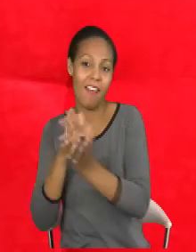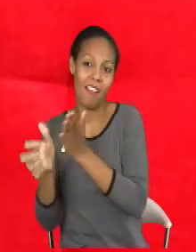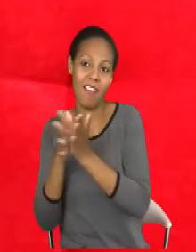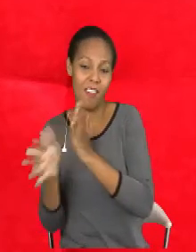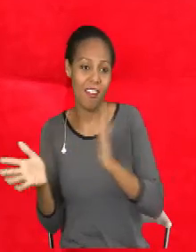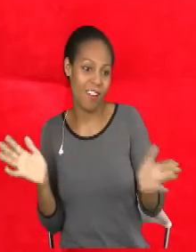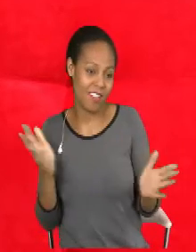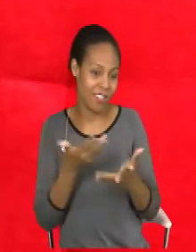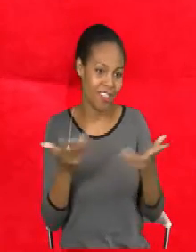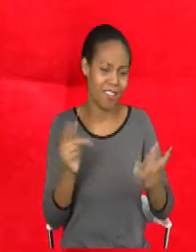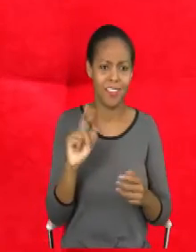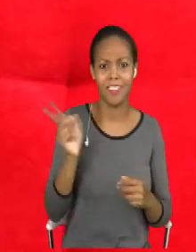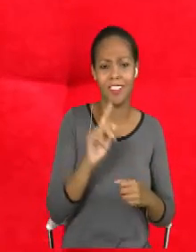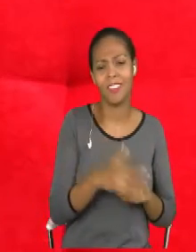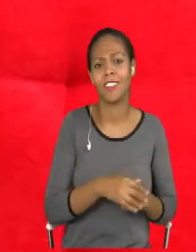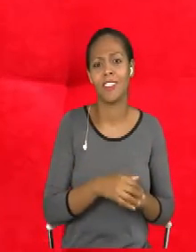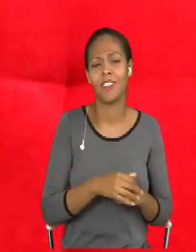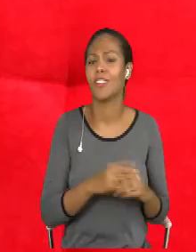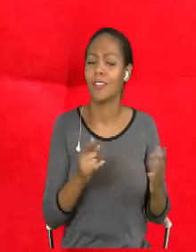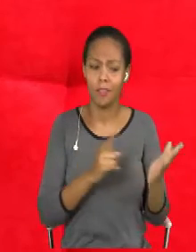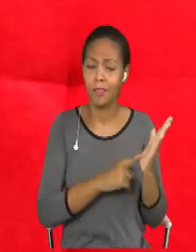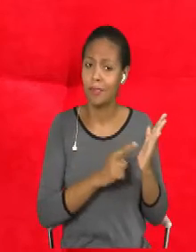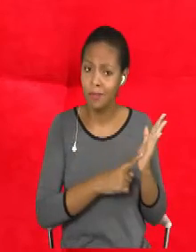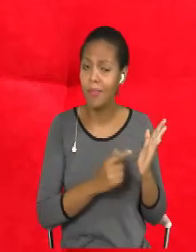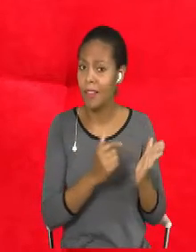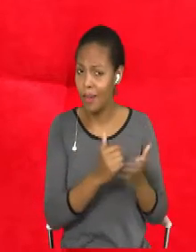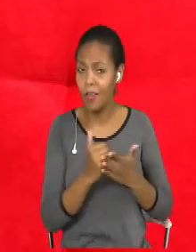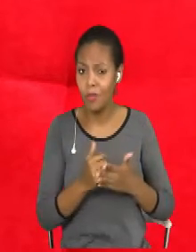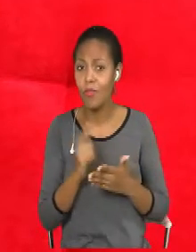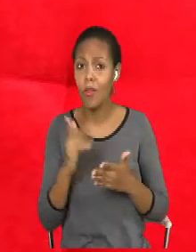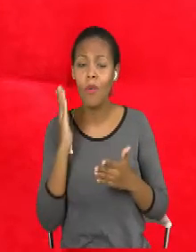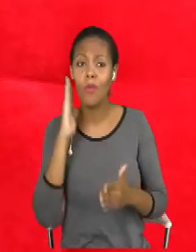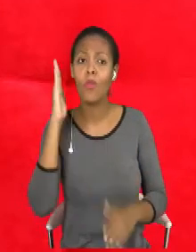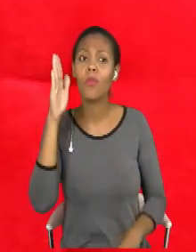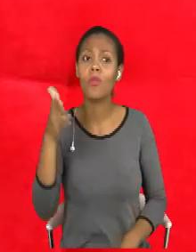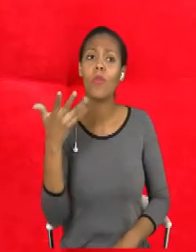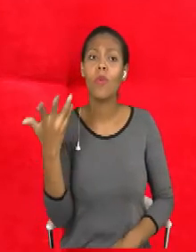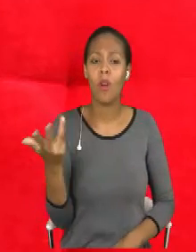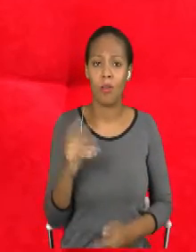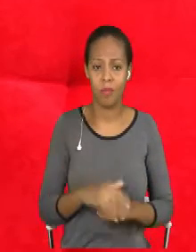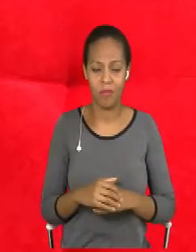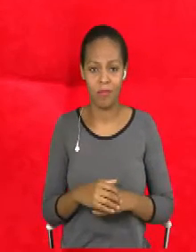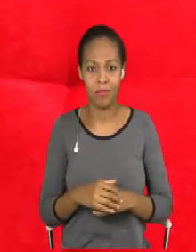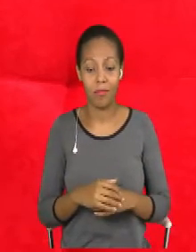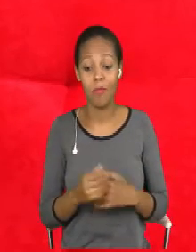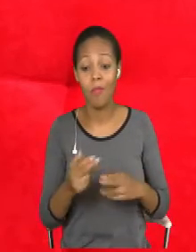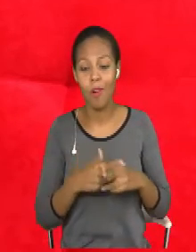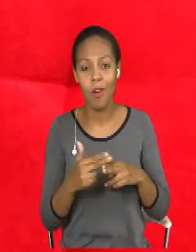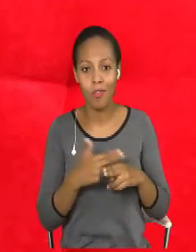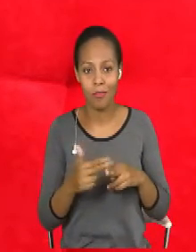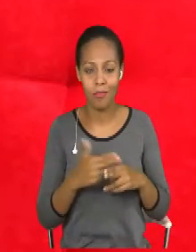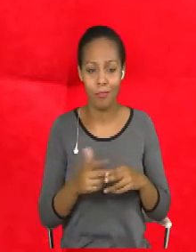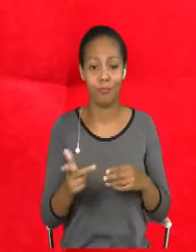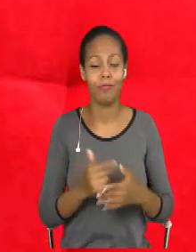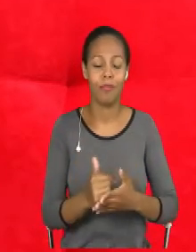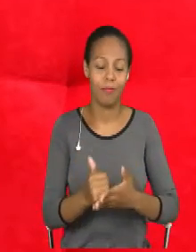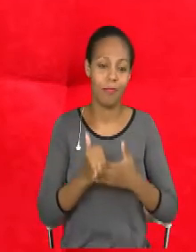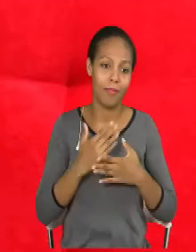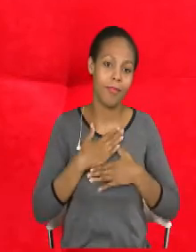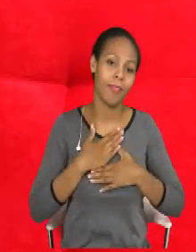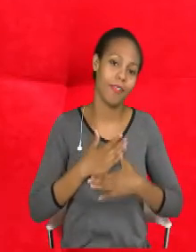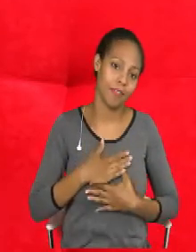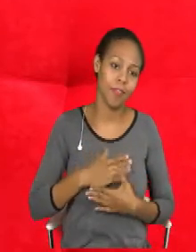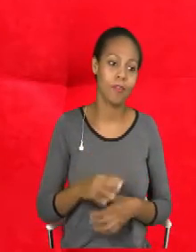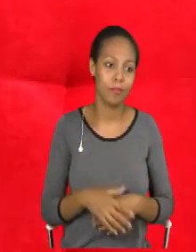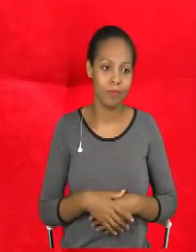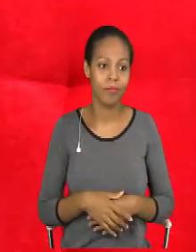demás. Mírenlos como unas herramientas que en un futuro no muy lejano van a dominar el mundo. Porque esto